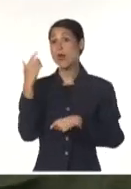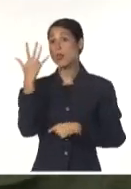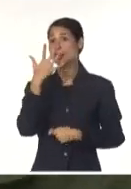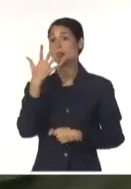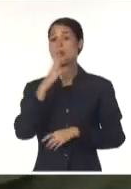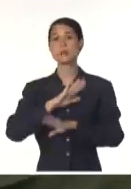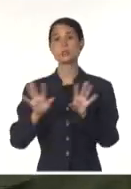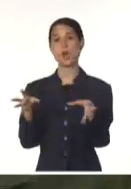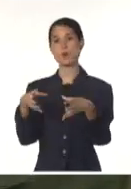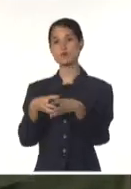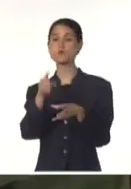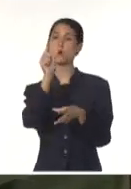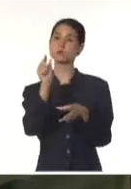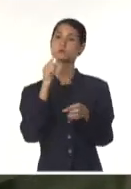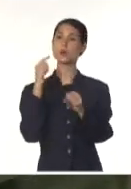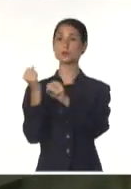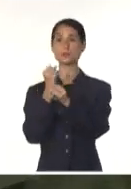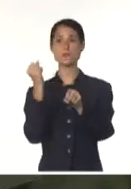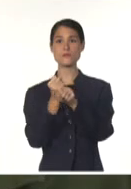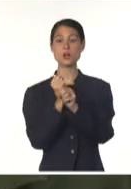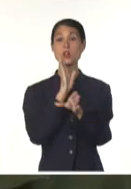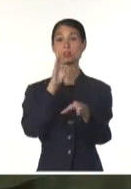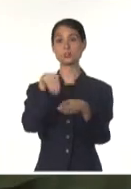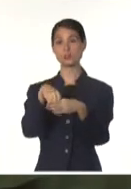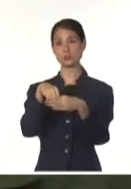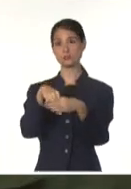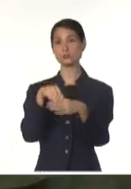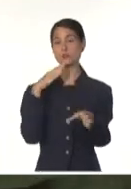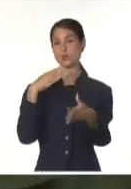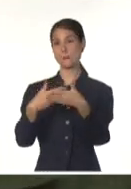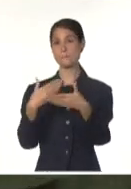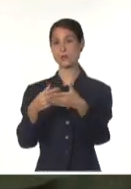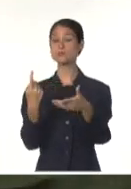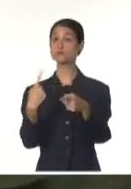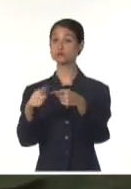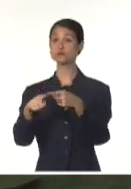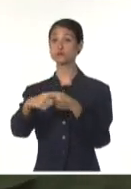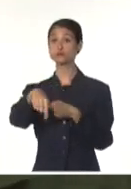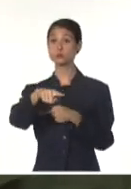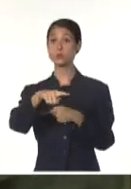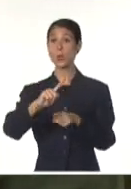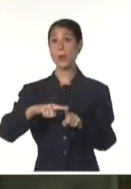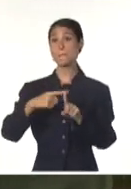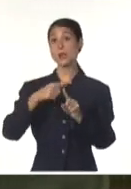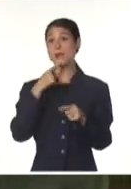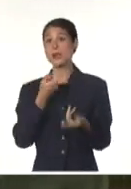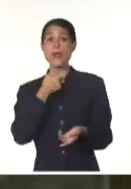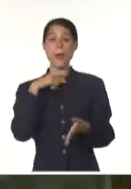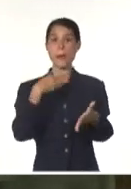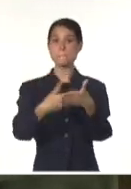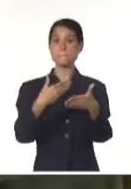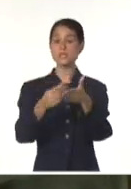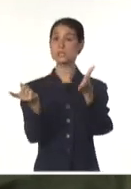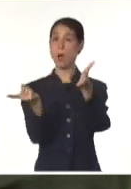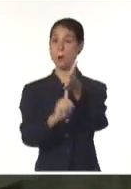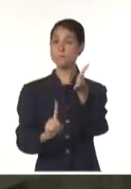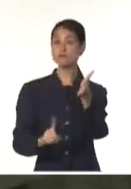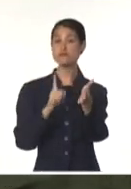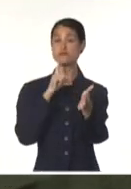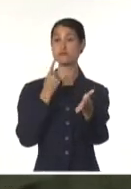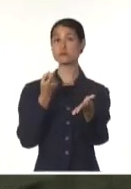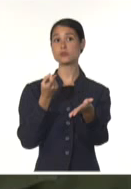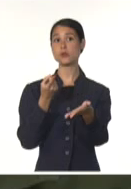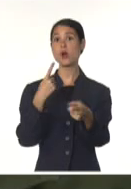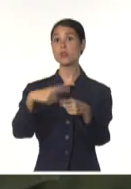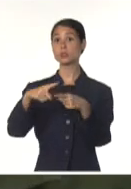trabajadores, ingenieros del sistema electroenergético nacional y también todo el sistema de trabajo de las termoeléctricas y de las plantas generadoras de